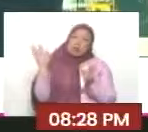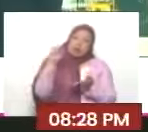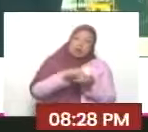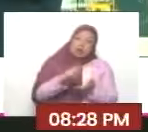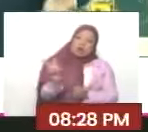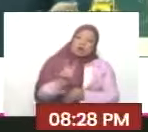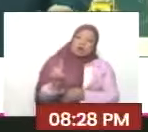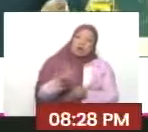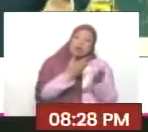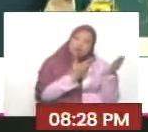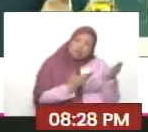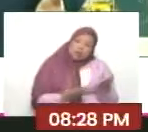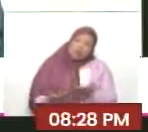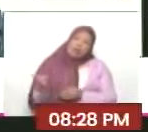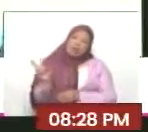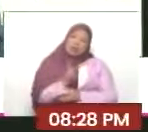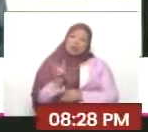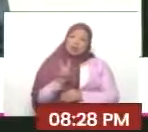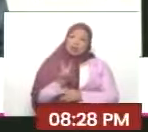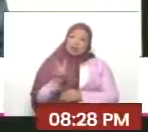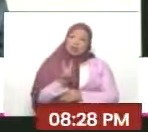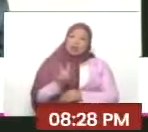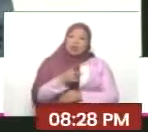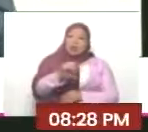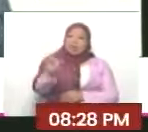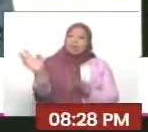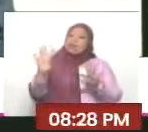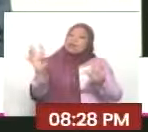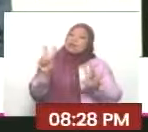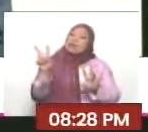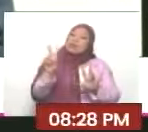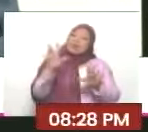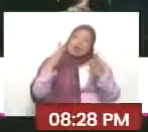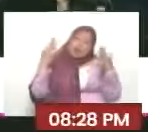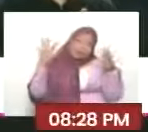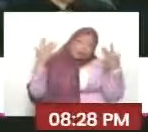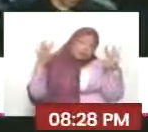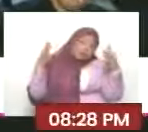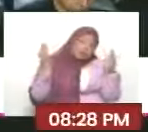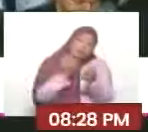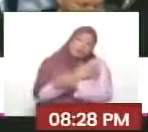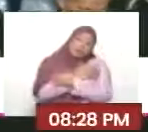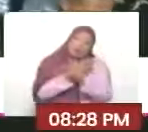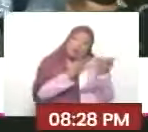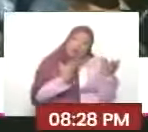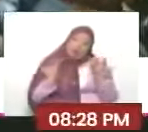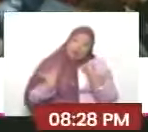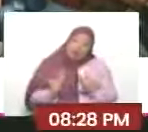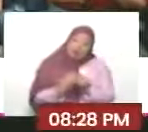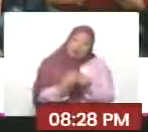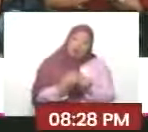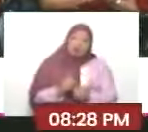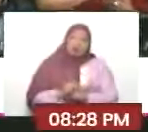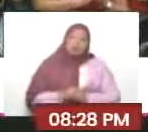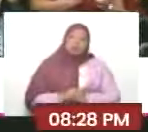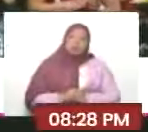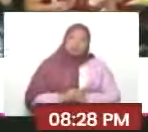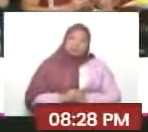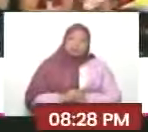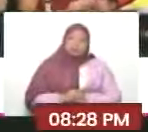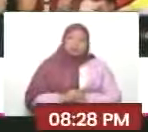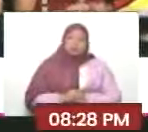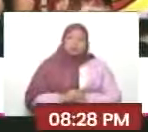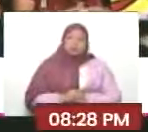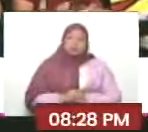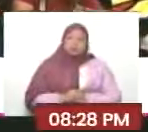es. Bienvenidos, vénganse a Venezuela. Esta es su tierra, esta es su patria. Vamos a construirla juntos. Ahora